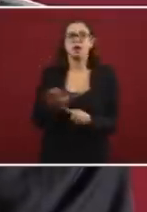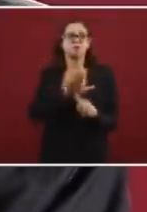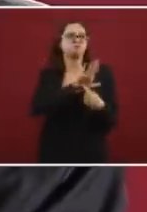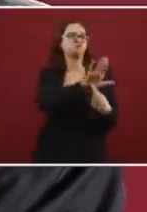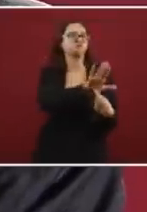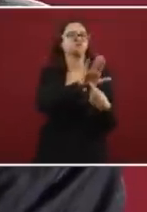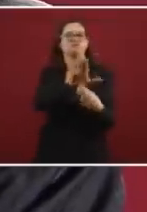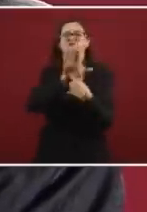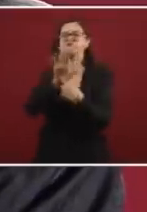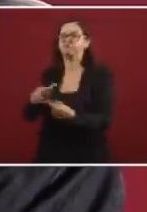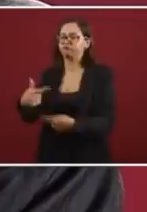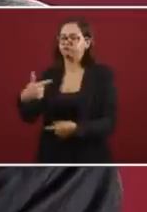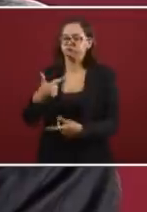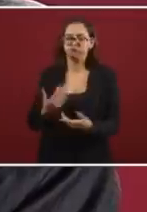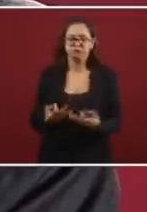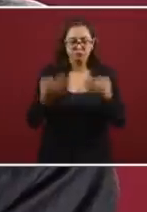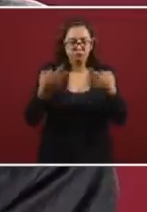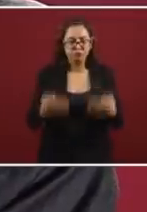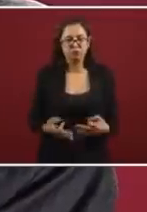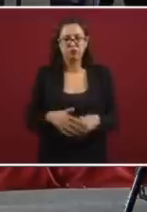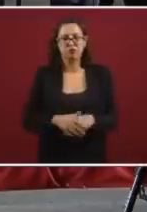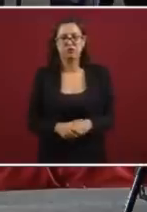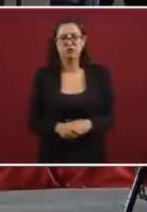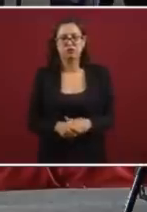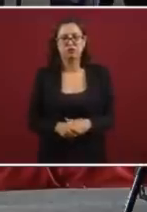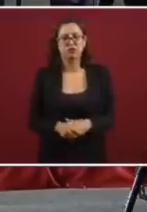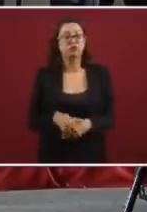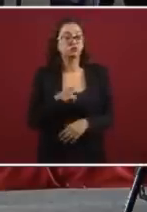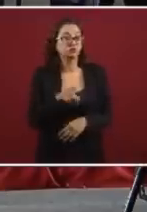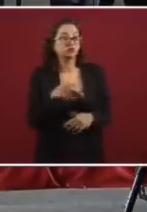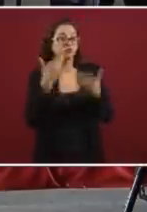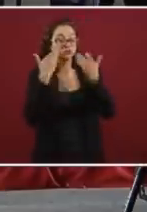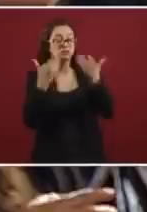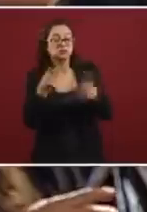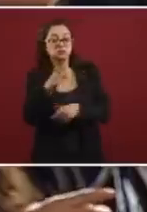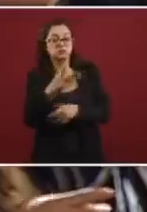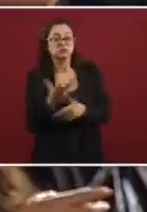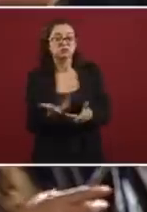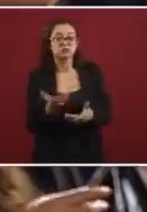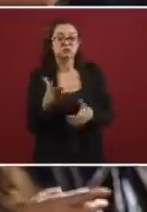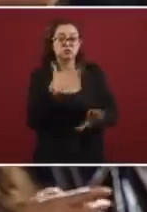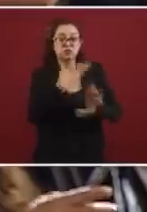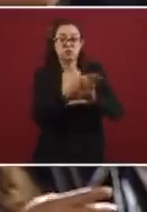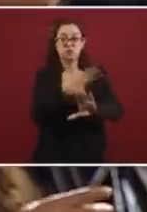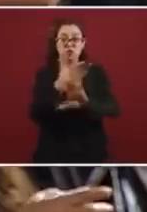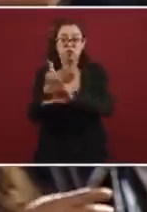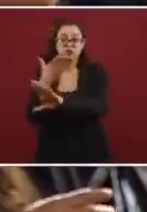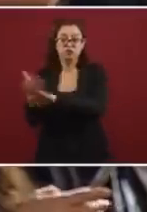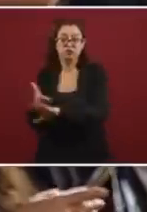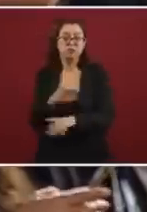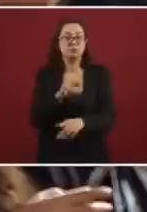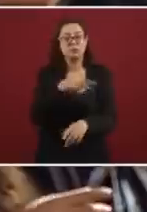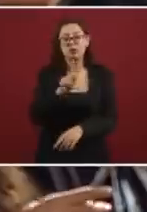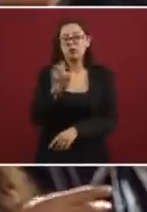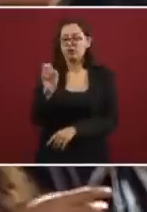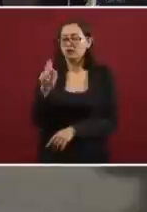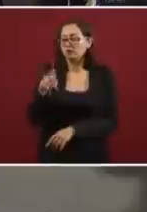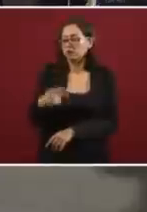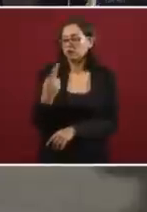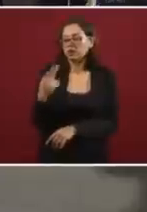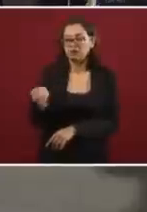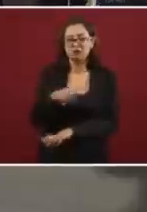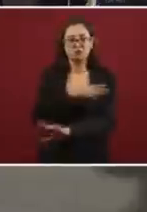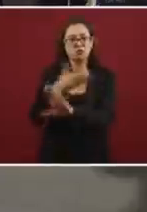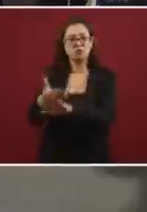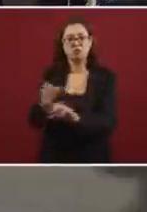legitimarse bueno usted sabrá que muchos de sus críticos han dicho que su administración ha ido contra varios funcionarios pero no contra peña nieto es